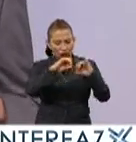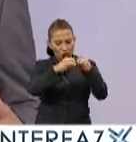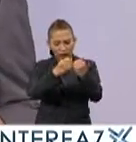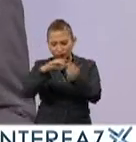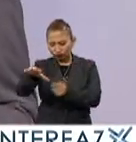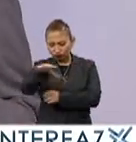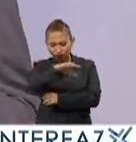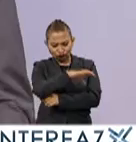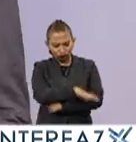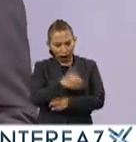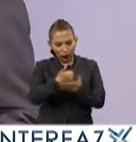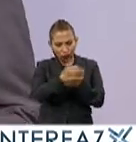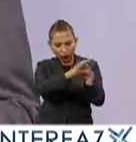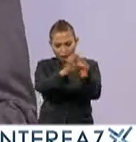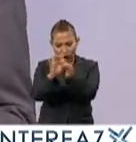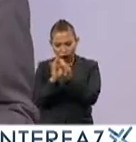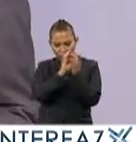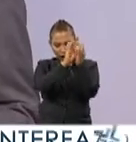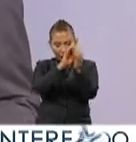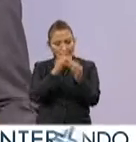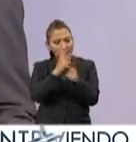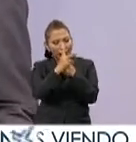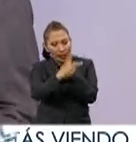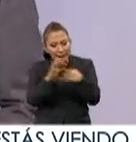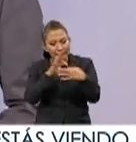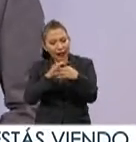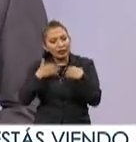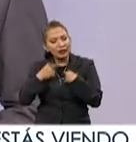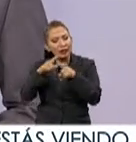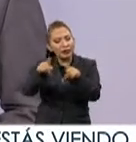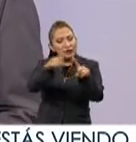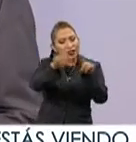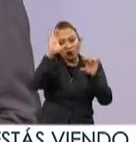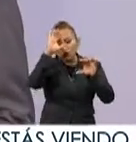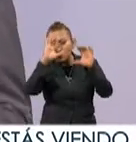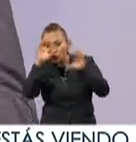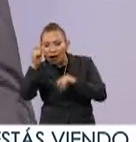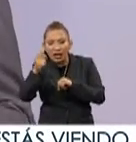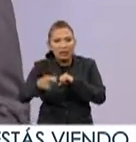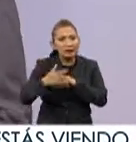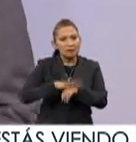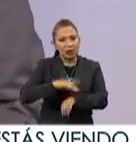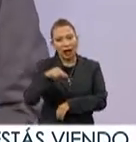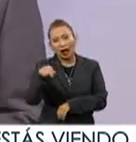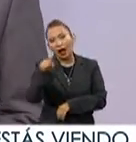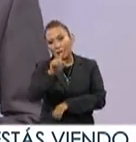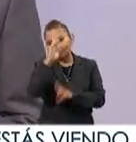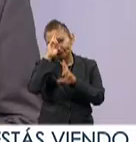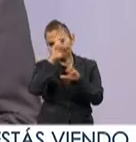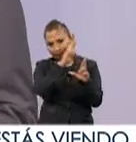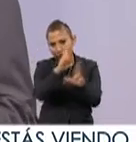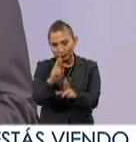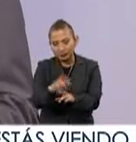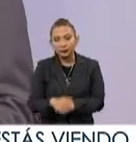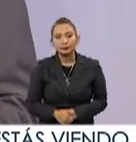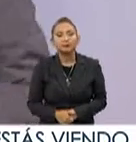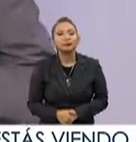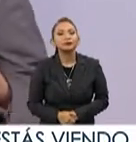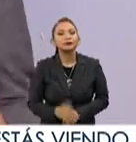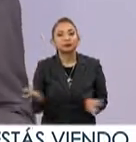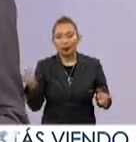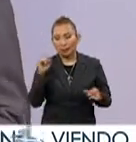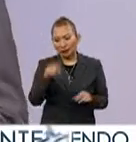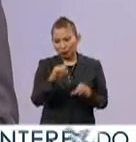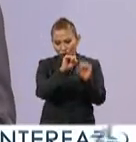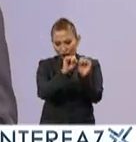que permite unirnos, acercarnos, entender nuestras diversas culturas y sobre todo respetarlas. Dentro